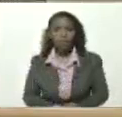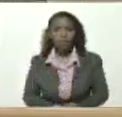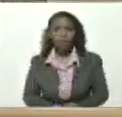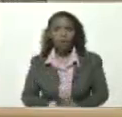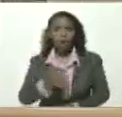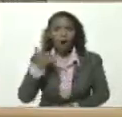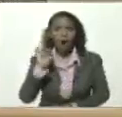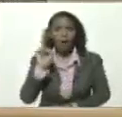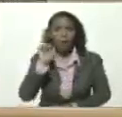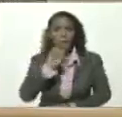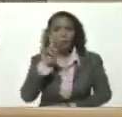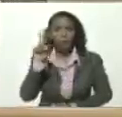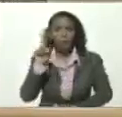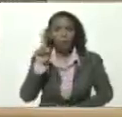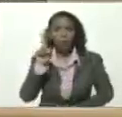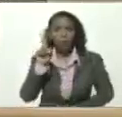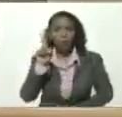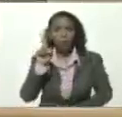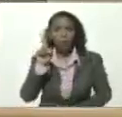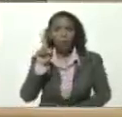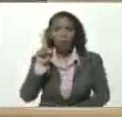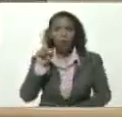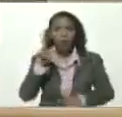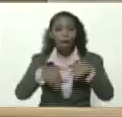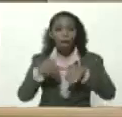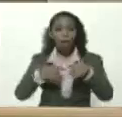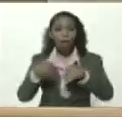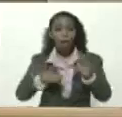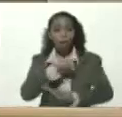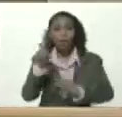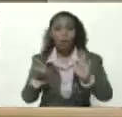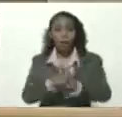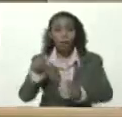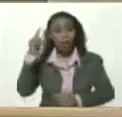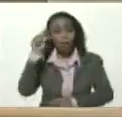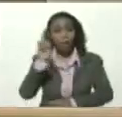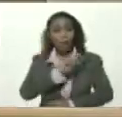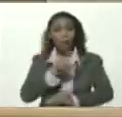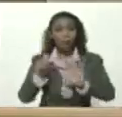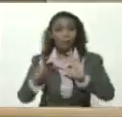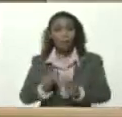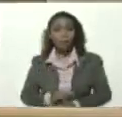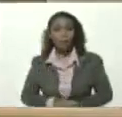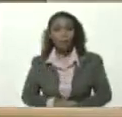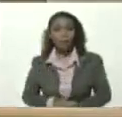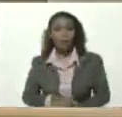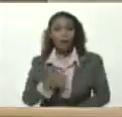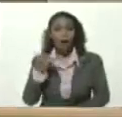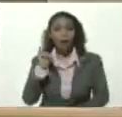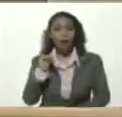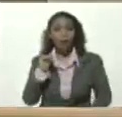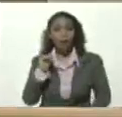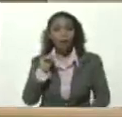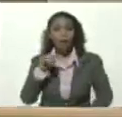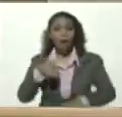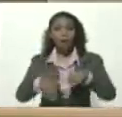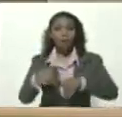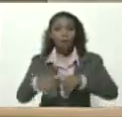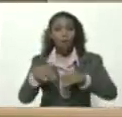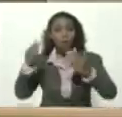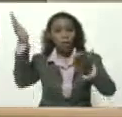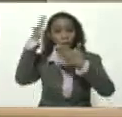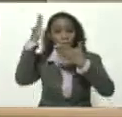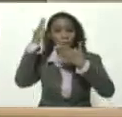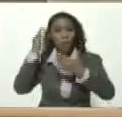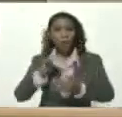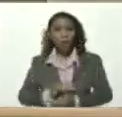Tenemos el 21, la elección general, y el día 26 tenemos las elecciones indígenas.